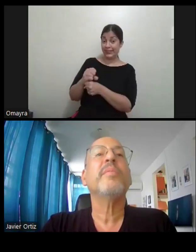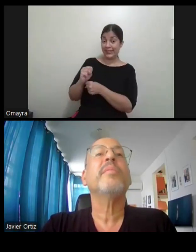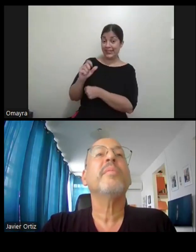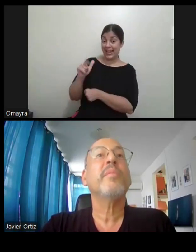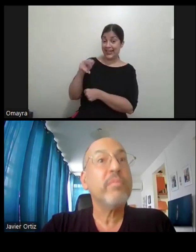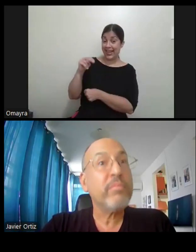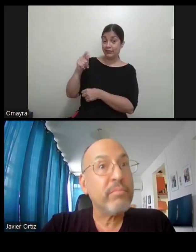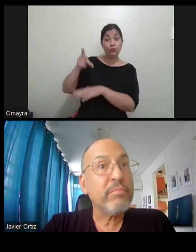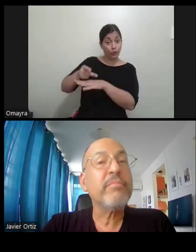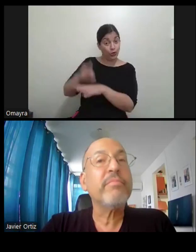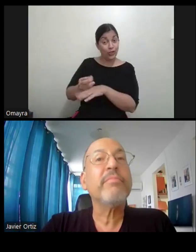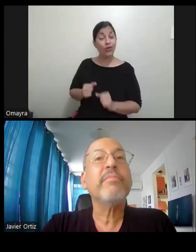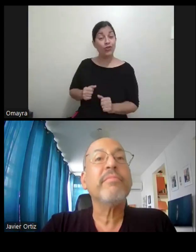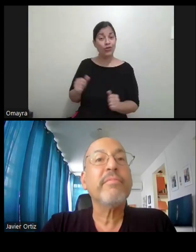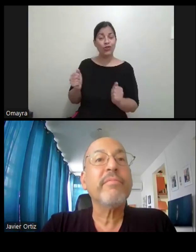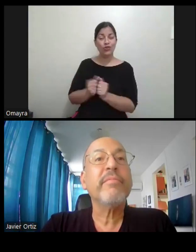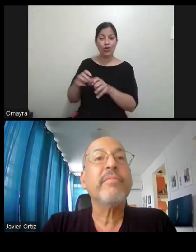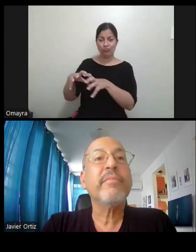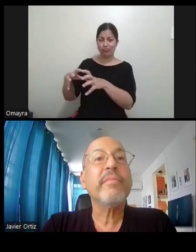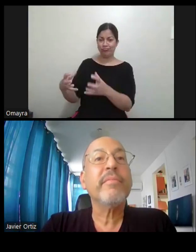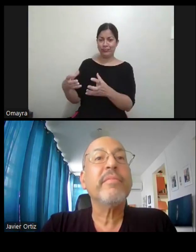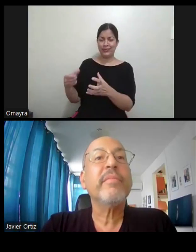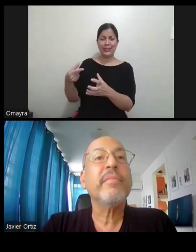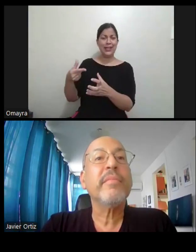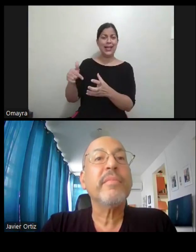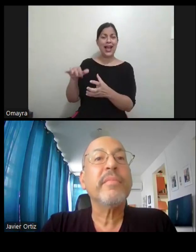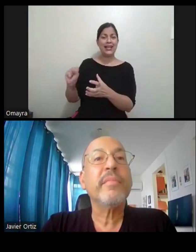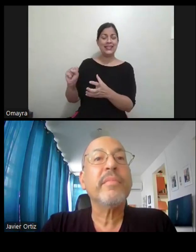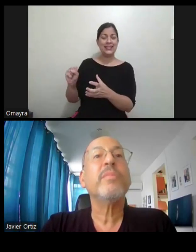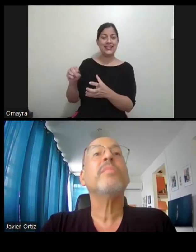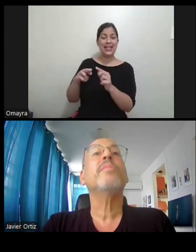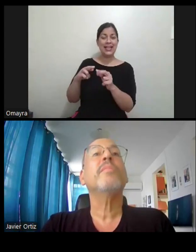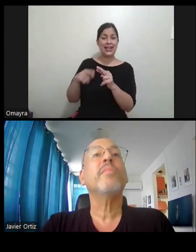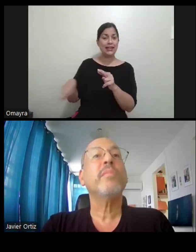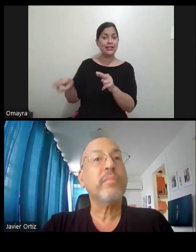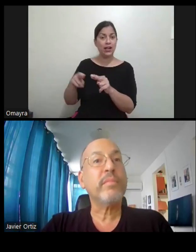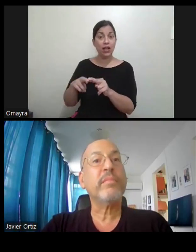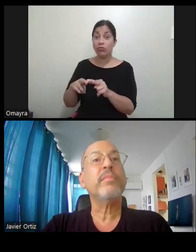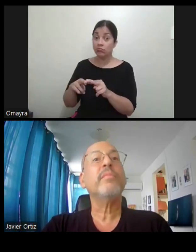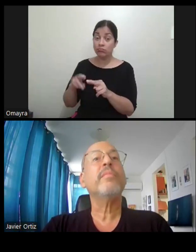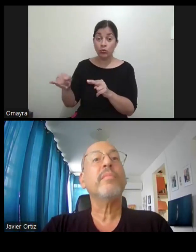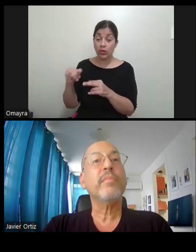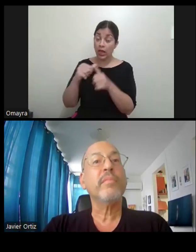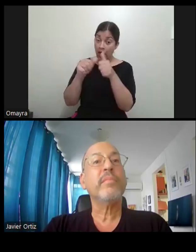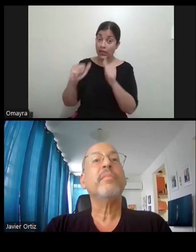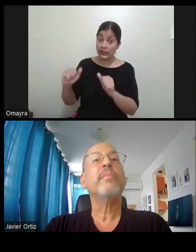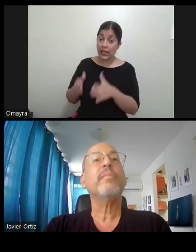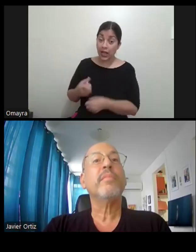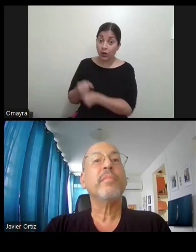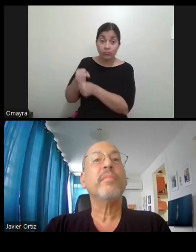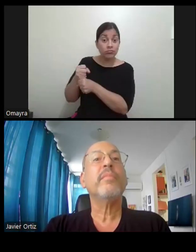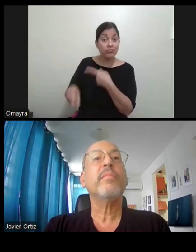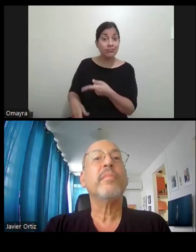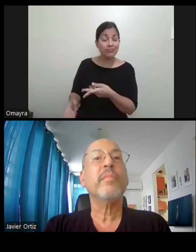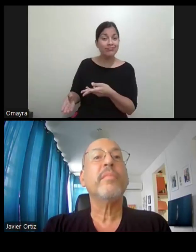Rico, con tanques de gas reciclados. Hay un artesano. Sí, entonces ese instrumento pues yo